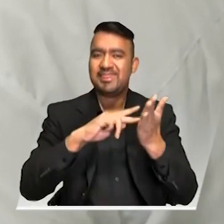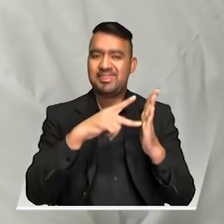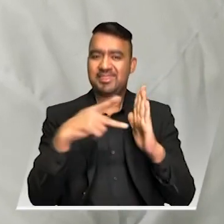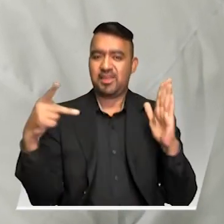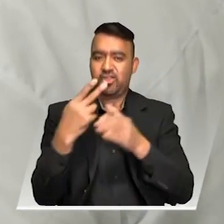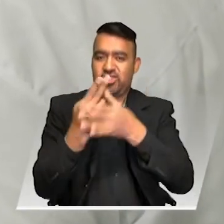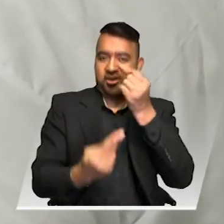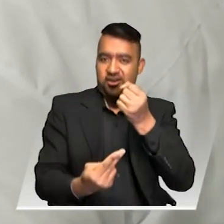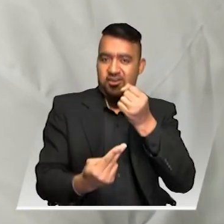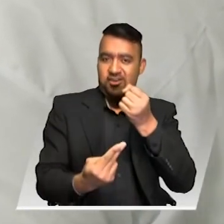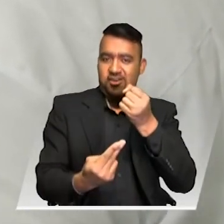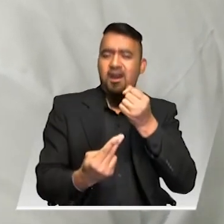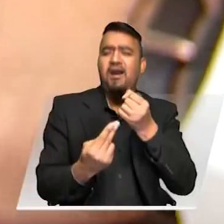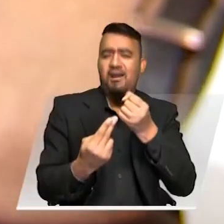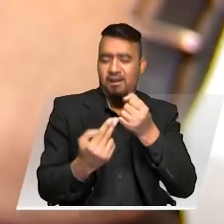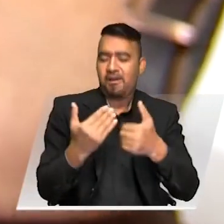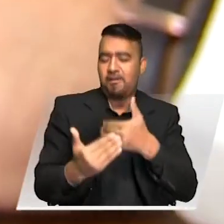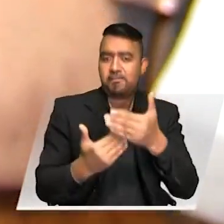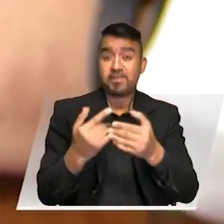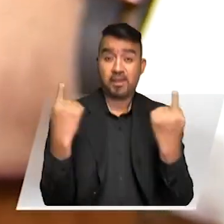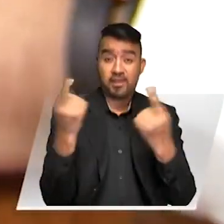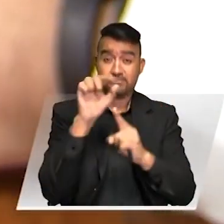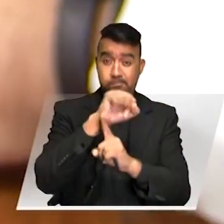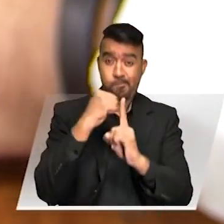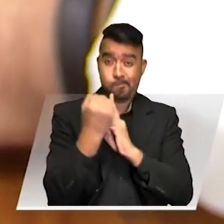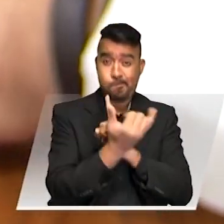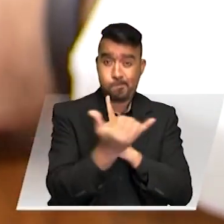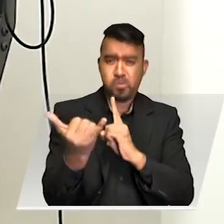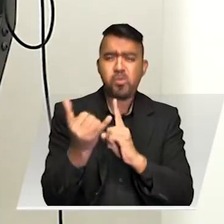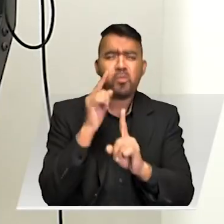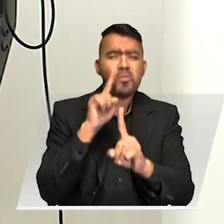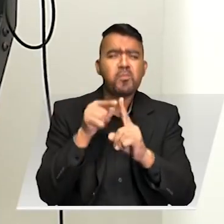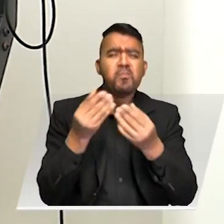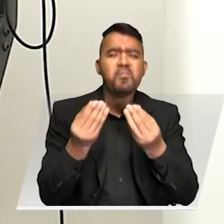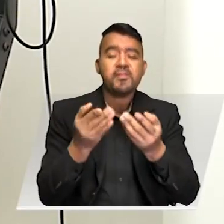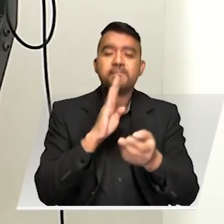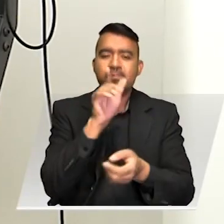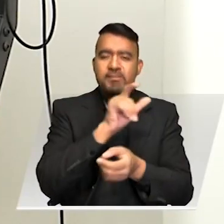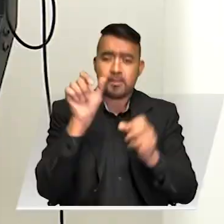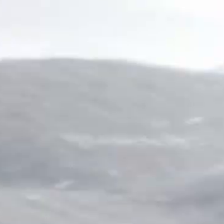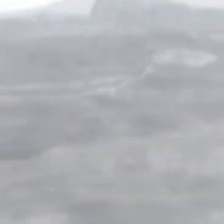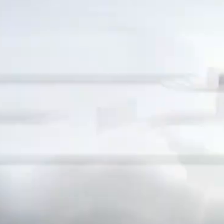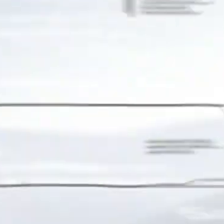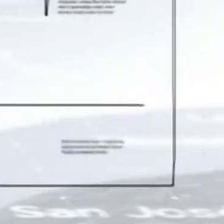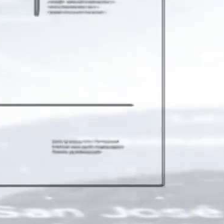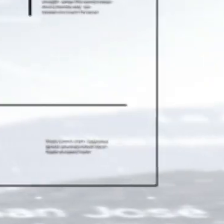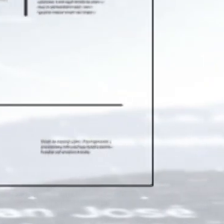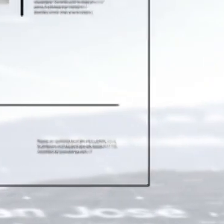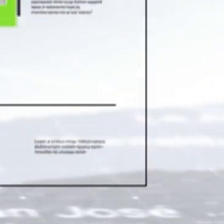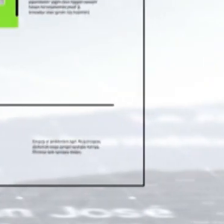comunicación ajustadas al contexto social para mejorar la calidad de vida y salud de la población.